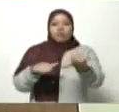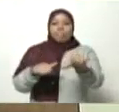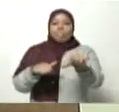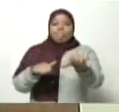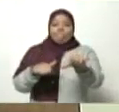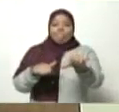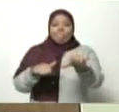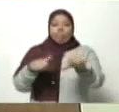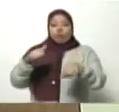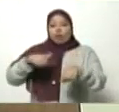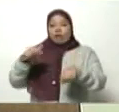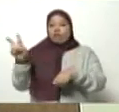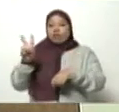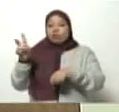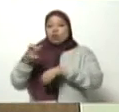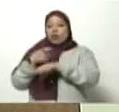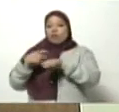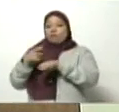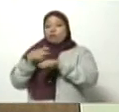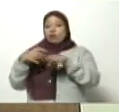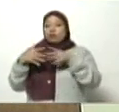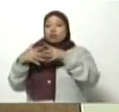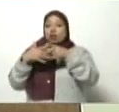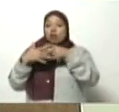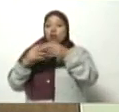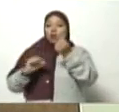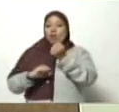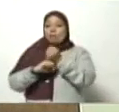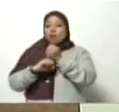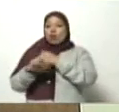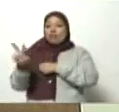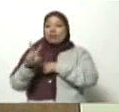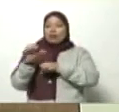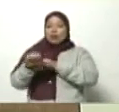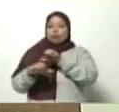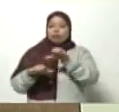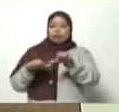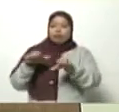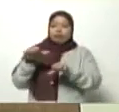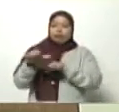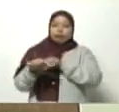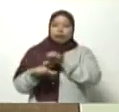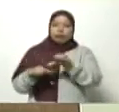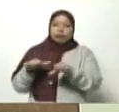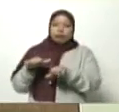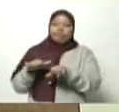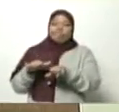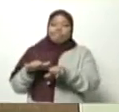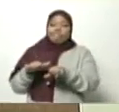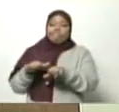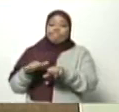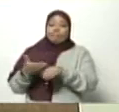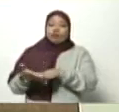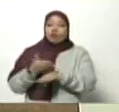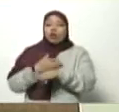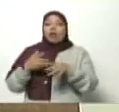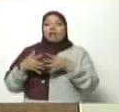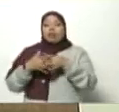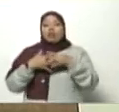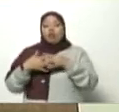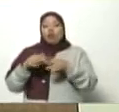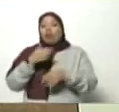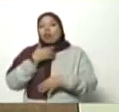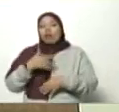Los que han intentado ponerse al frente de la independencia nuestra contra la posición de Estados Unidos